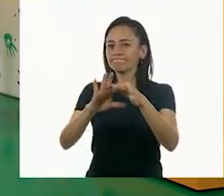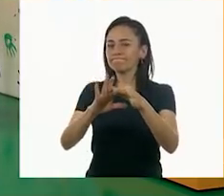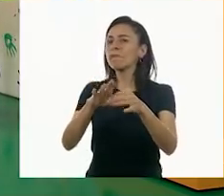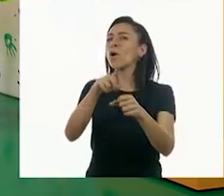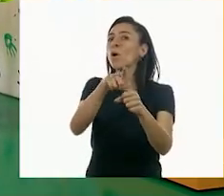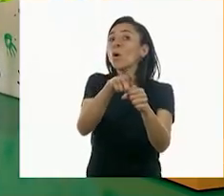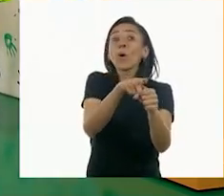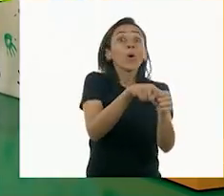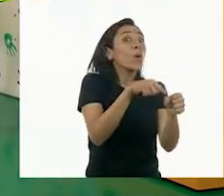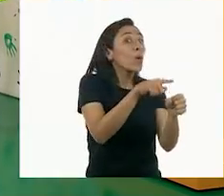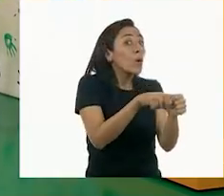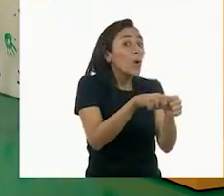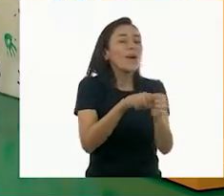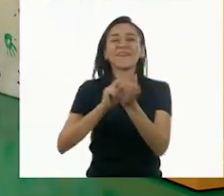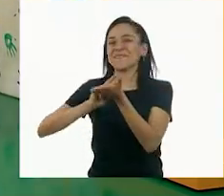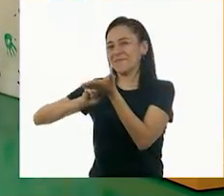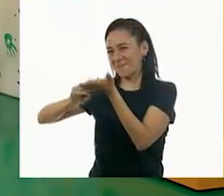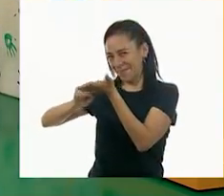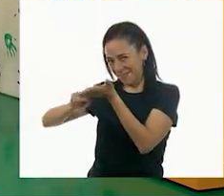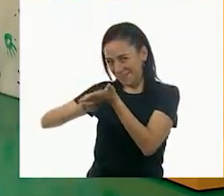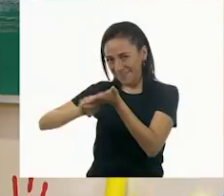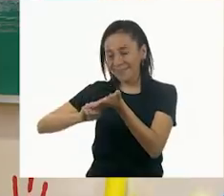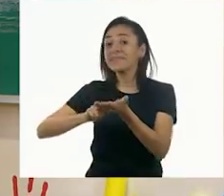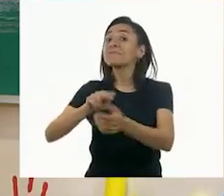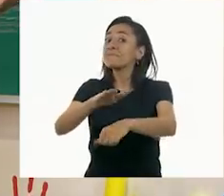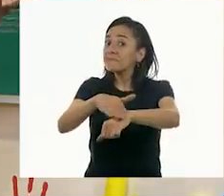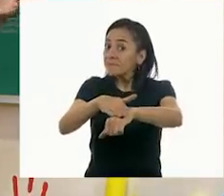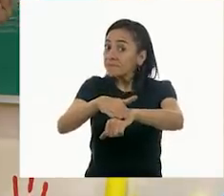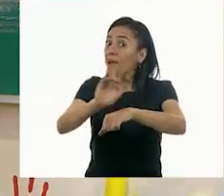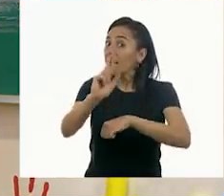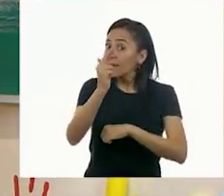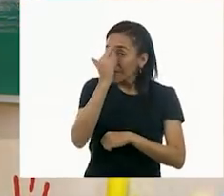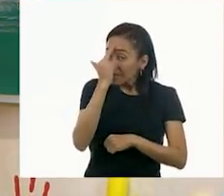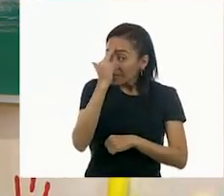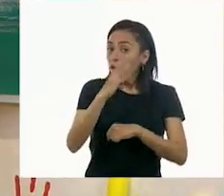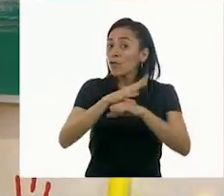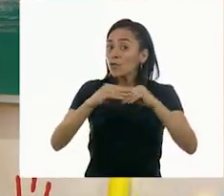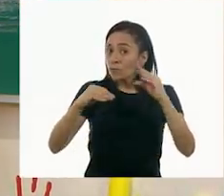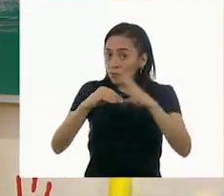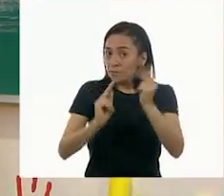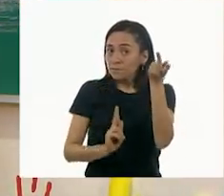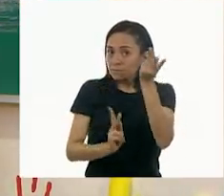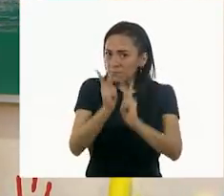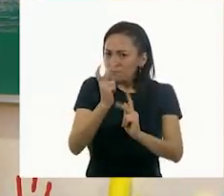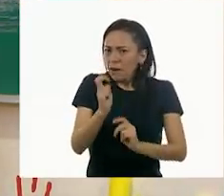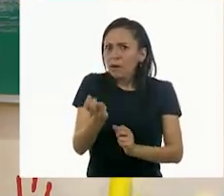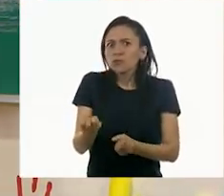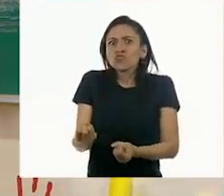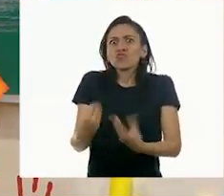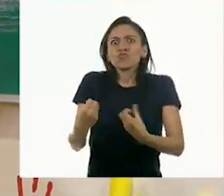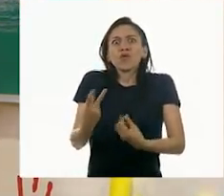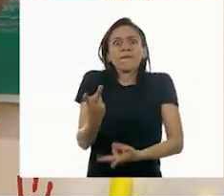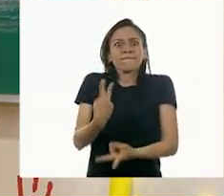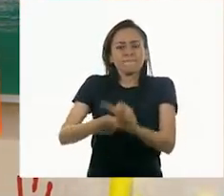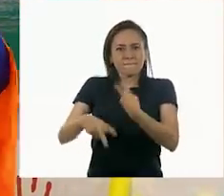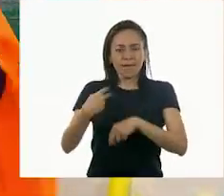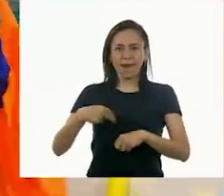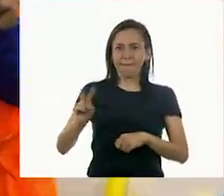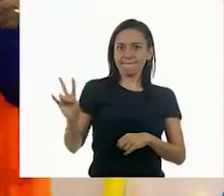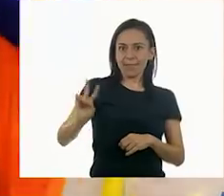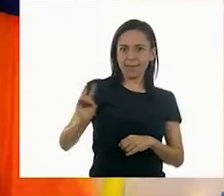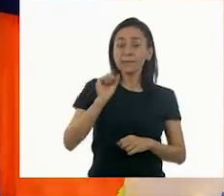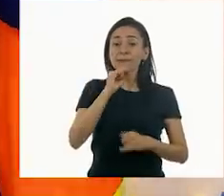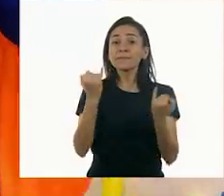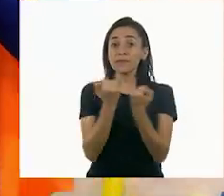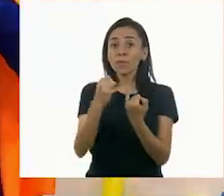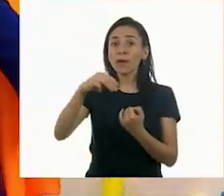Les recordamos que las frutas y las verduras son una fuente de vitaminas y minerales, con fibra también,